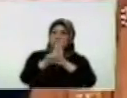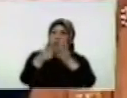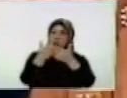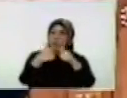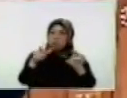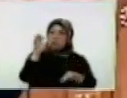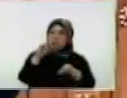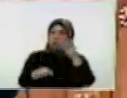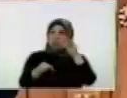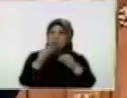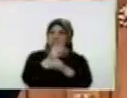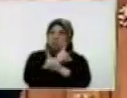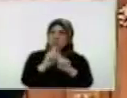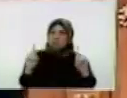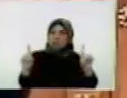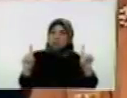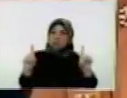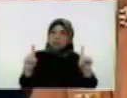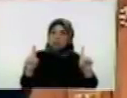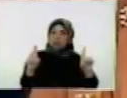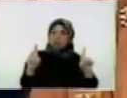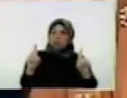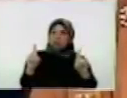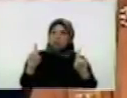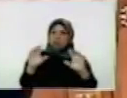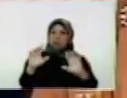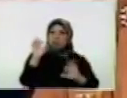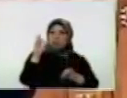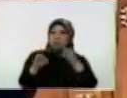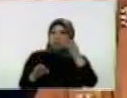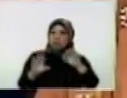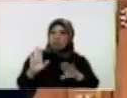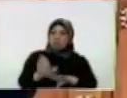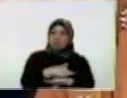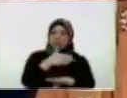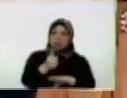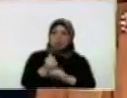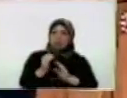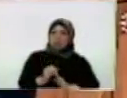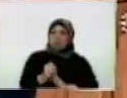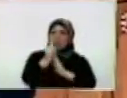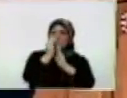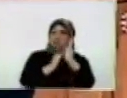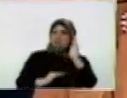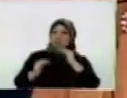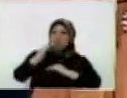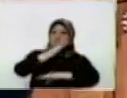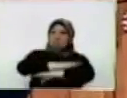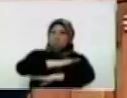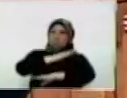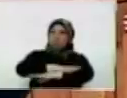y la democracia. Se fundamenta en la creencia de que poseen una superioridad moral.